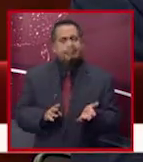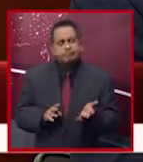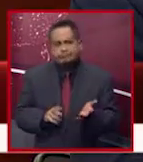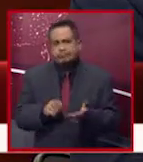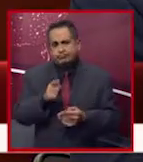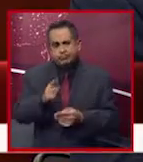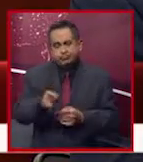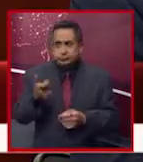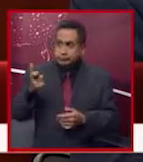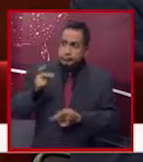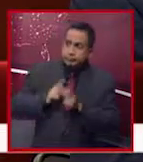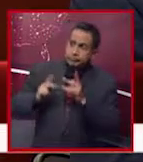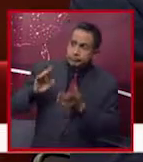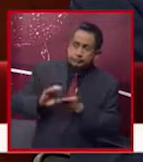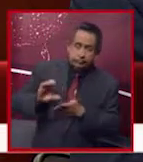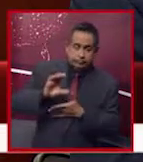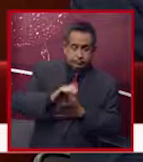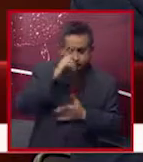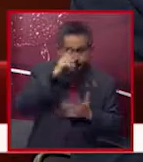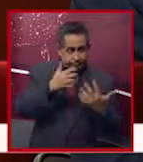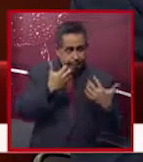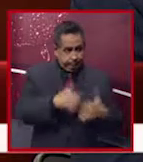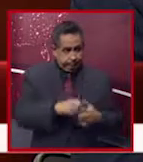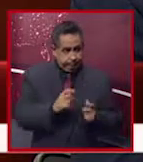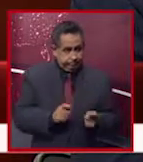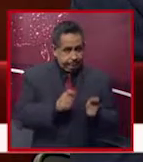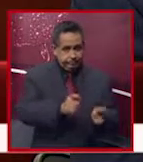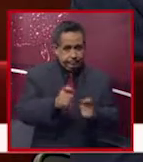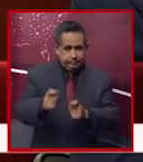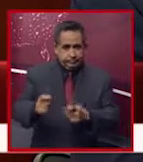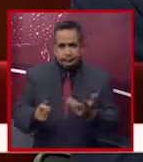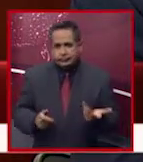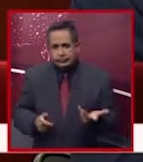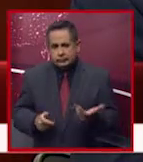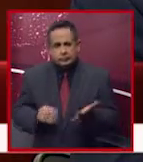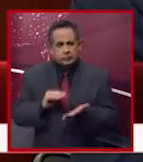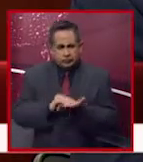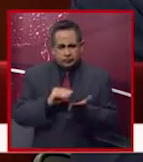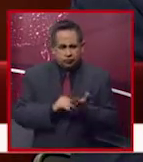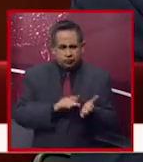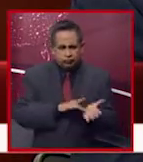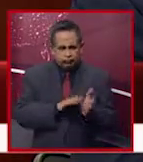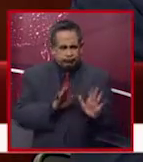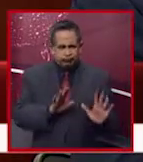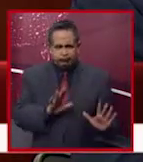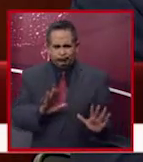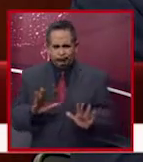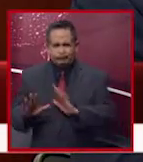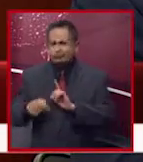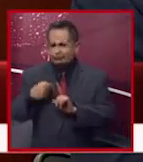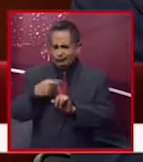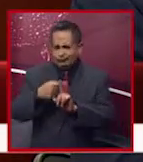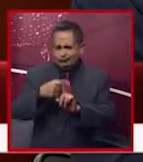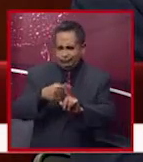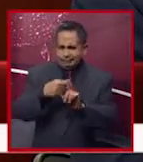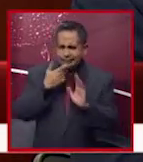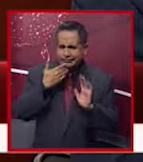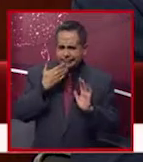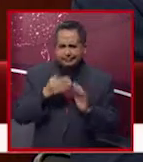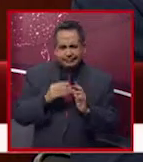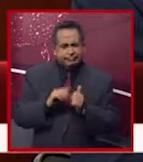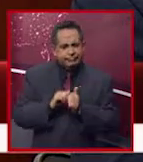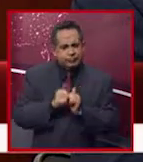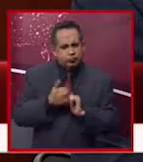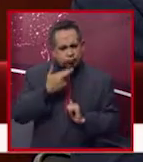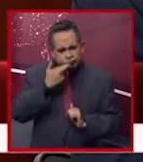que el financiamiento a empresas y a hogares se ha mantenido en territorio positivo, si bien creciendo a un